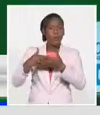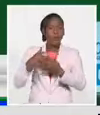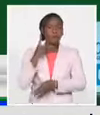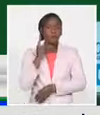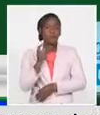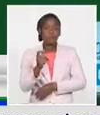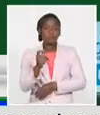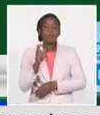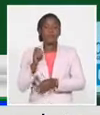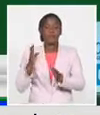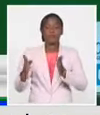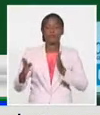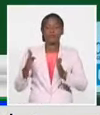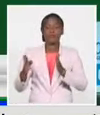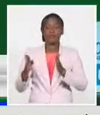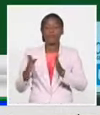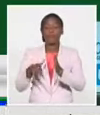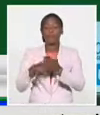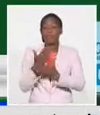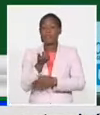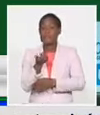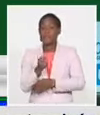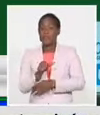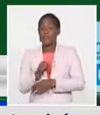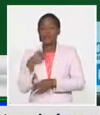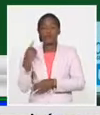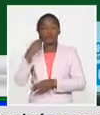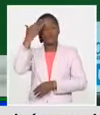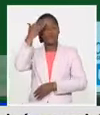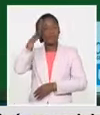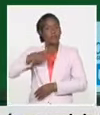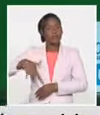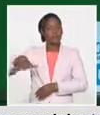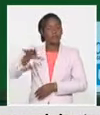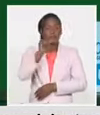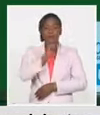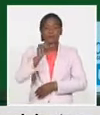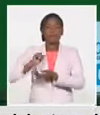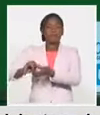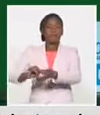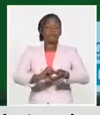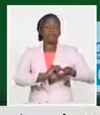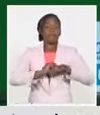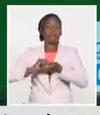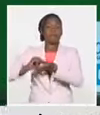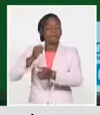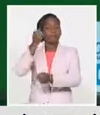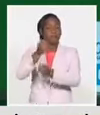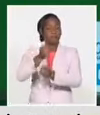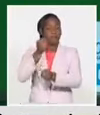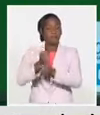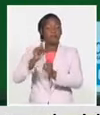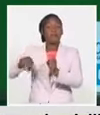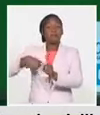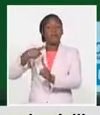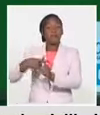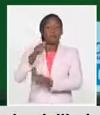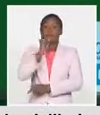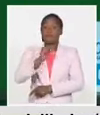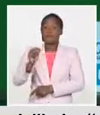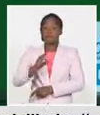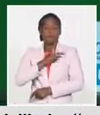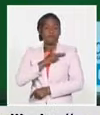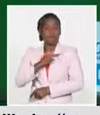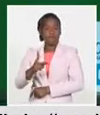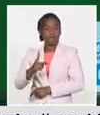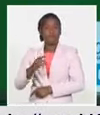Granma. Queremos hacer un agradecimiento especial a los voluntarios que una vez más han